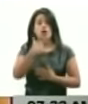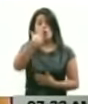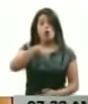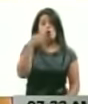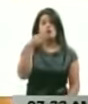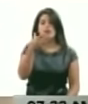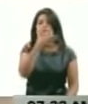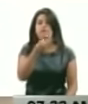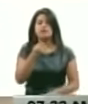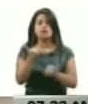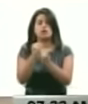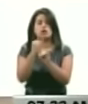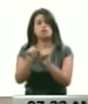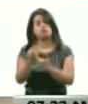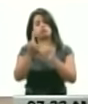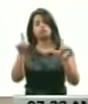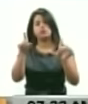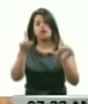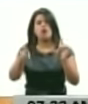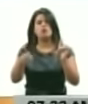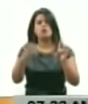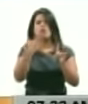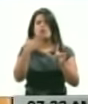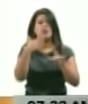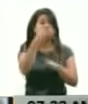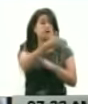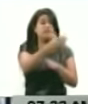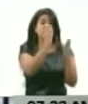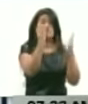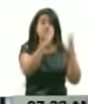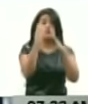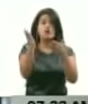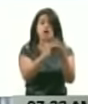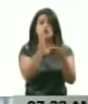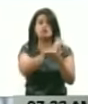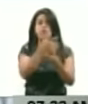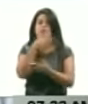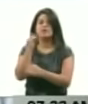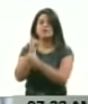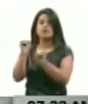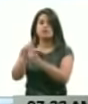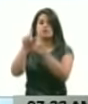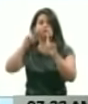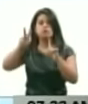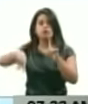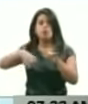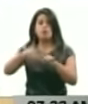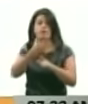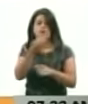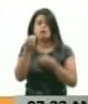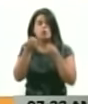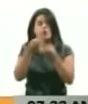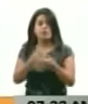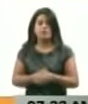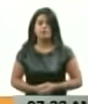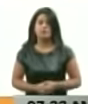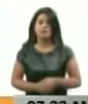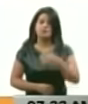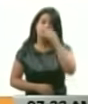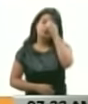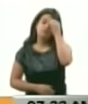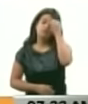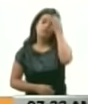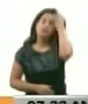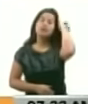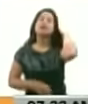en el mundo de Internet y les da fastidio ir para una biblioteca porque todo lo consiguen en Internet? El formato físico, bien como tú lo decías, es un